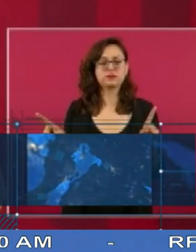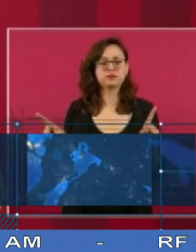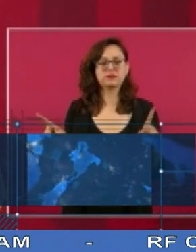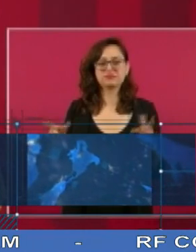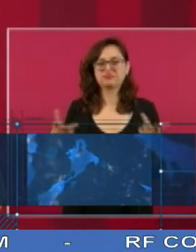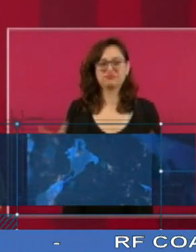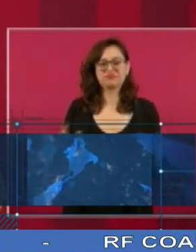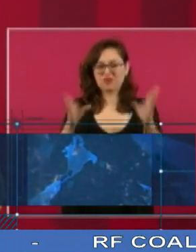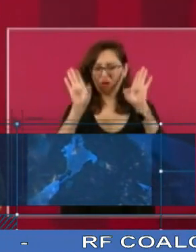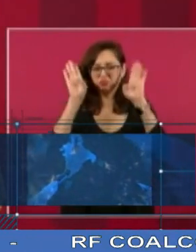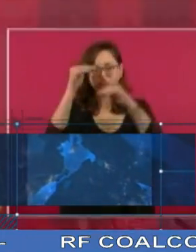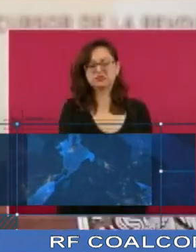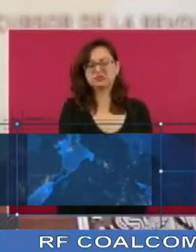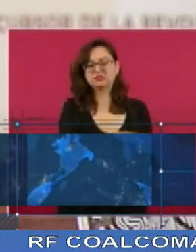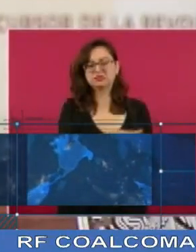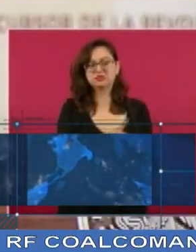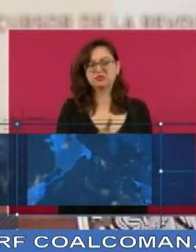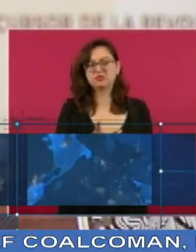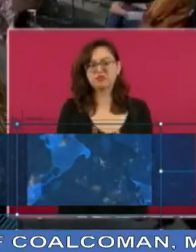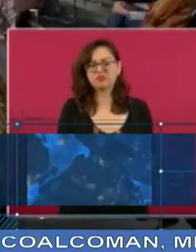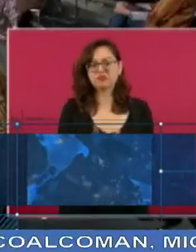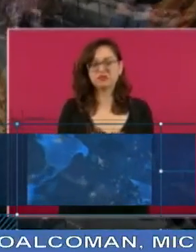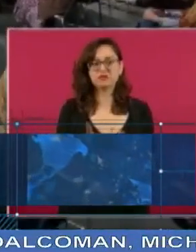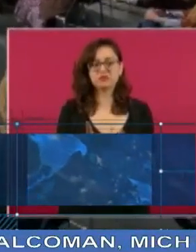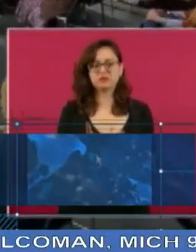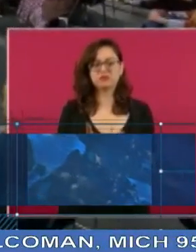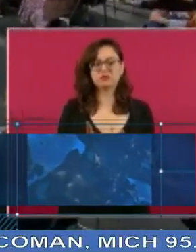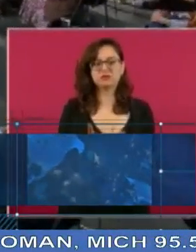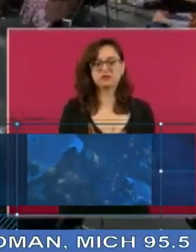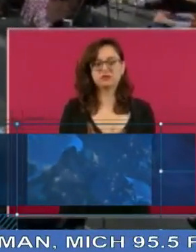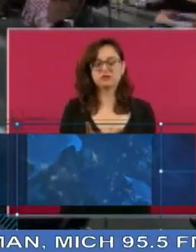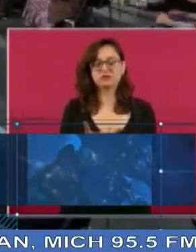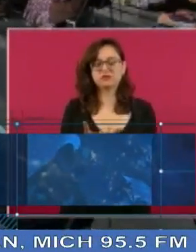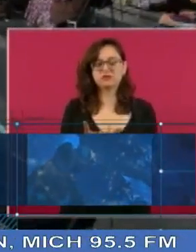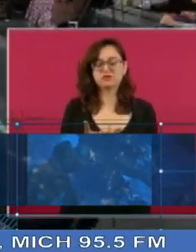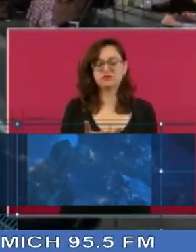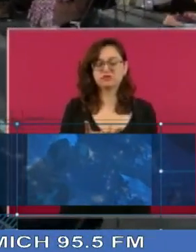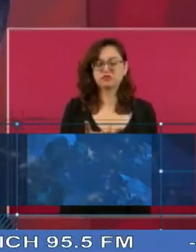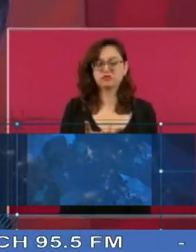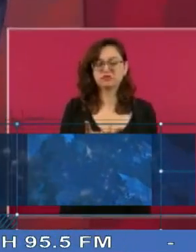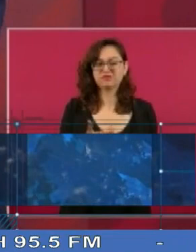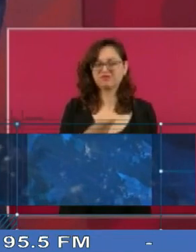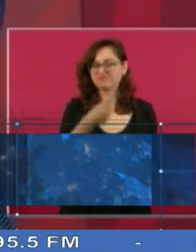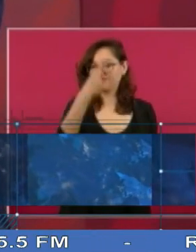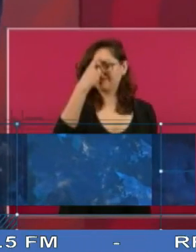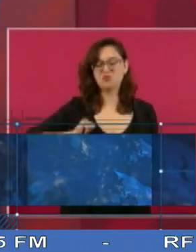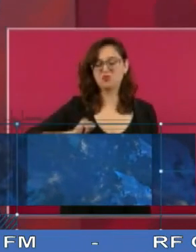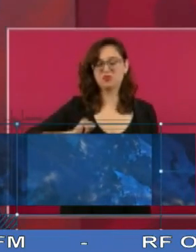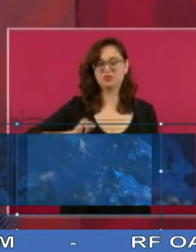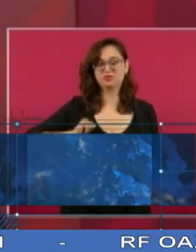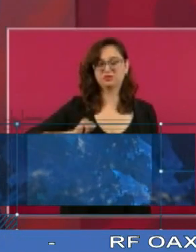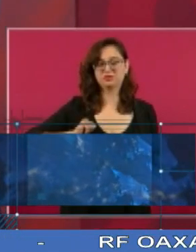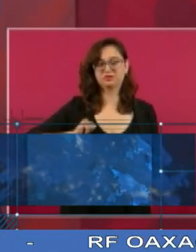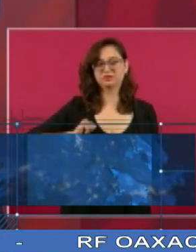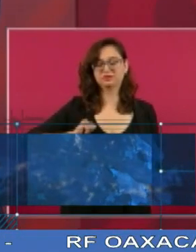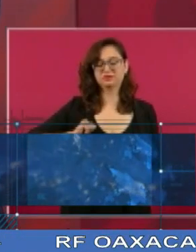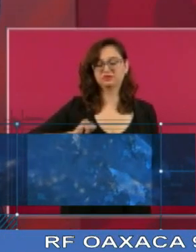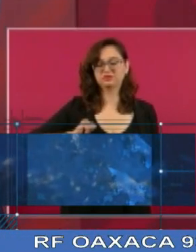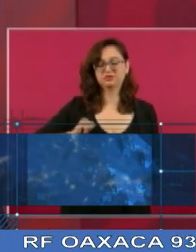entonces la turismo por una forma retrógrada de